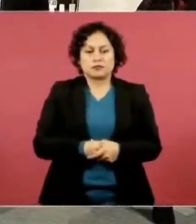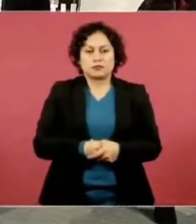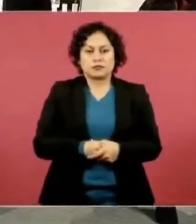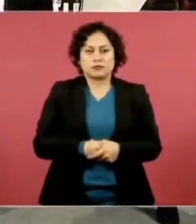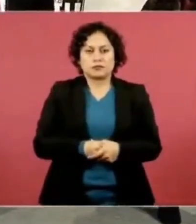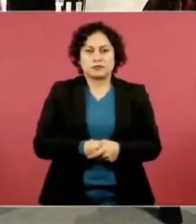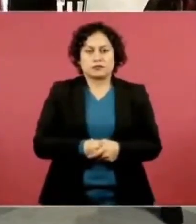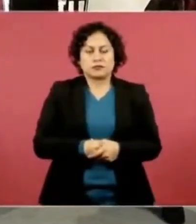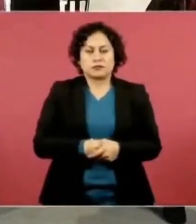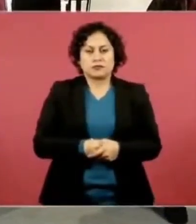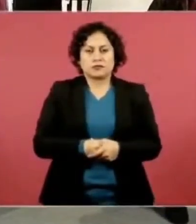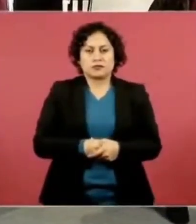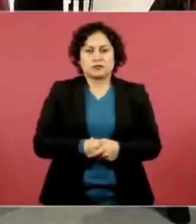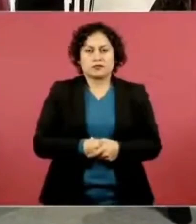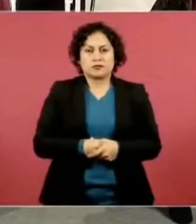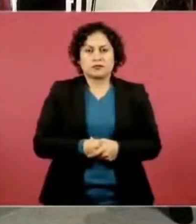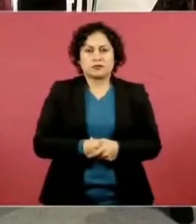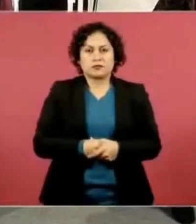esta